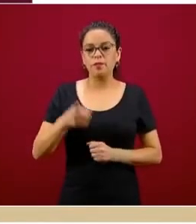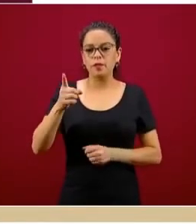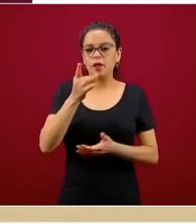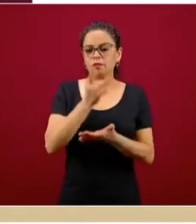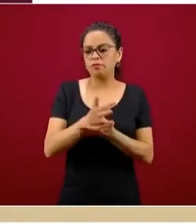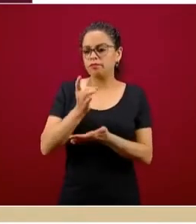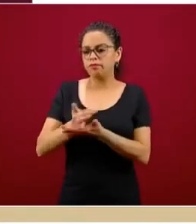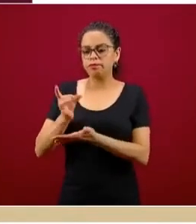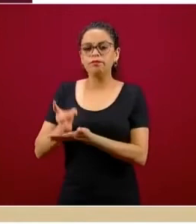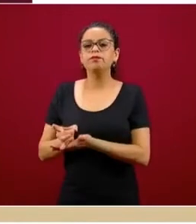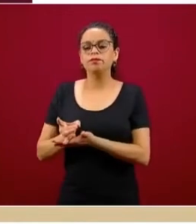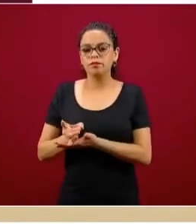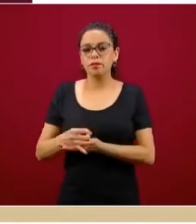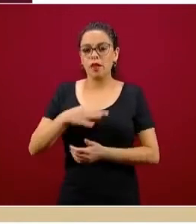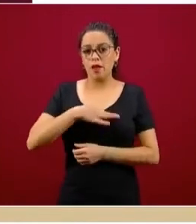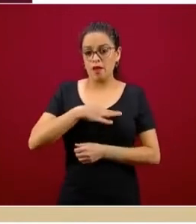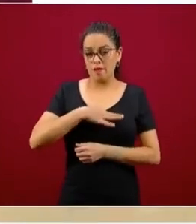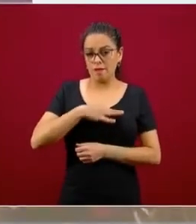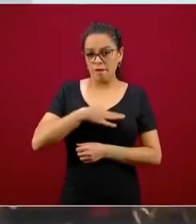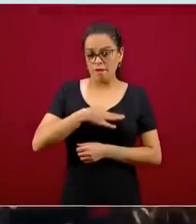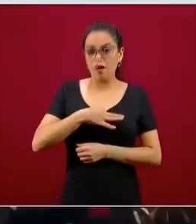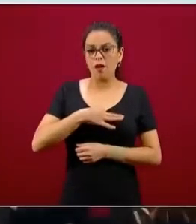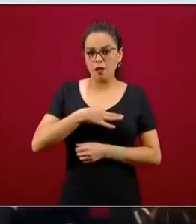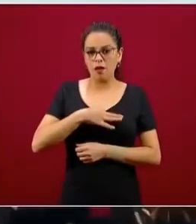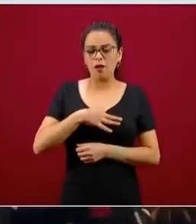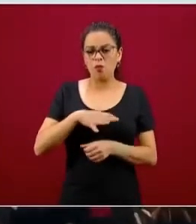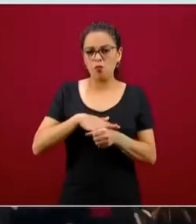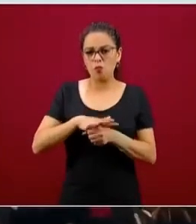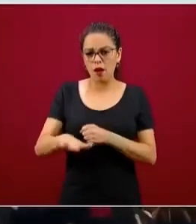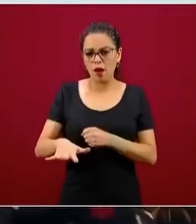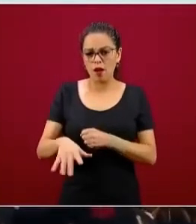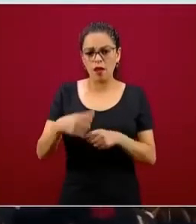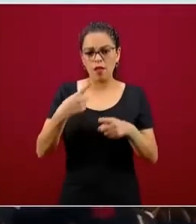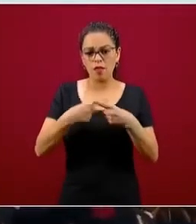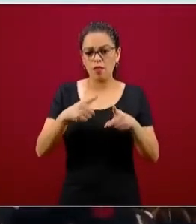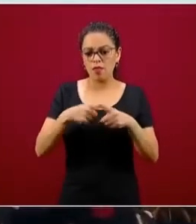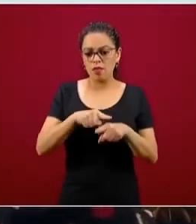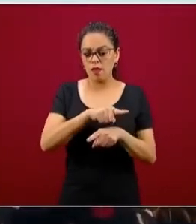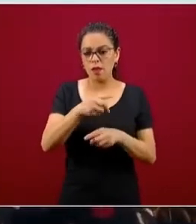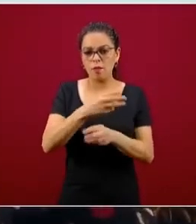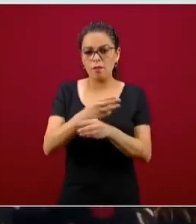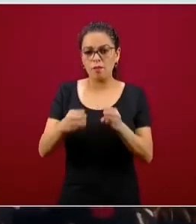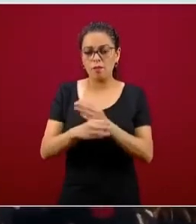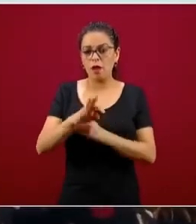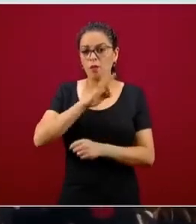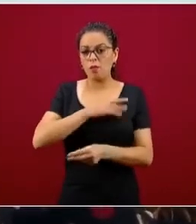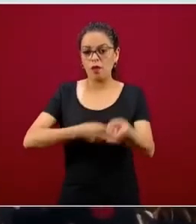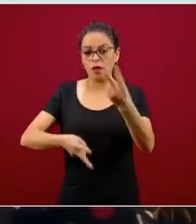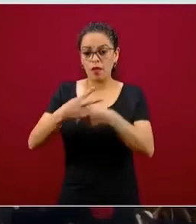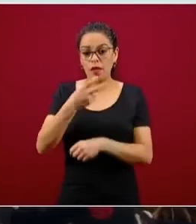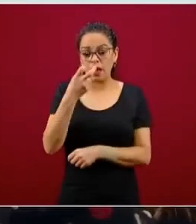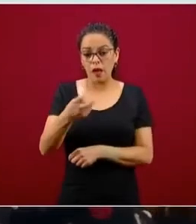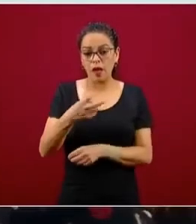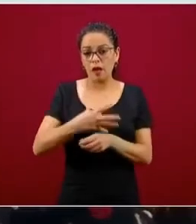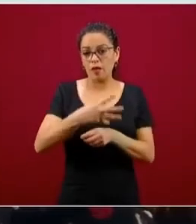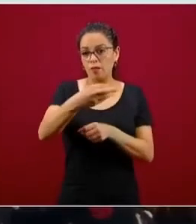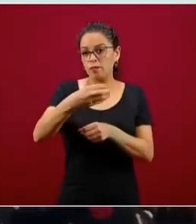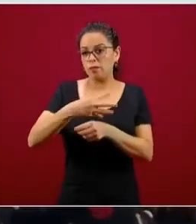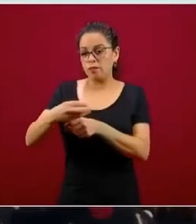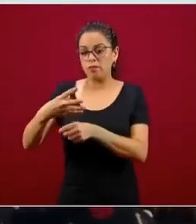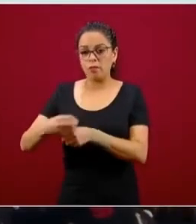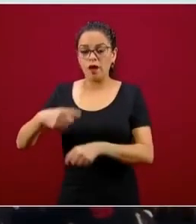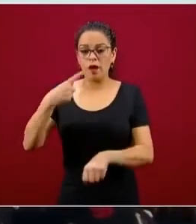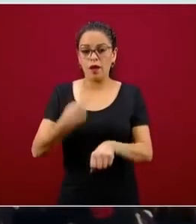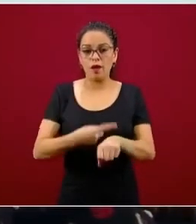agente infeccioso o biológico infeccioso a cualquier organismo que sea capaz de producir enfermedad. Es una definición